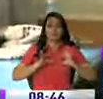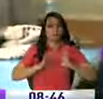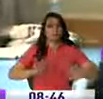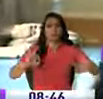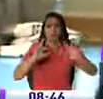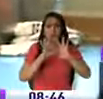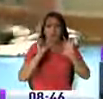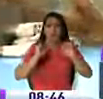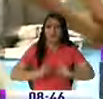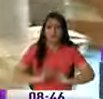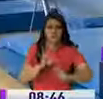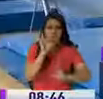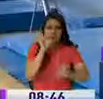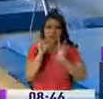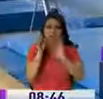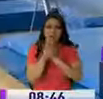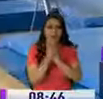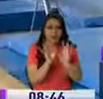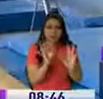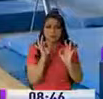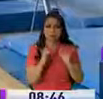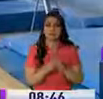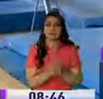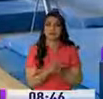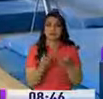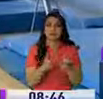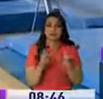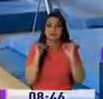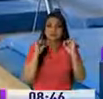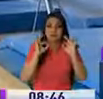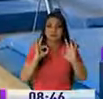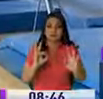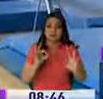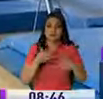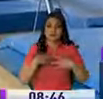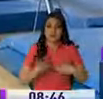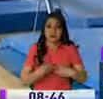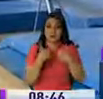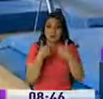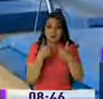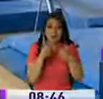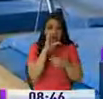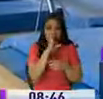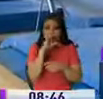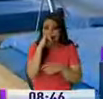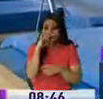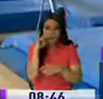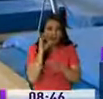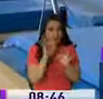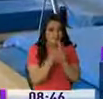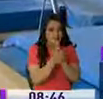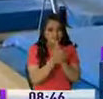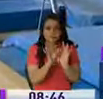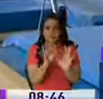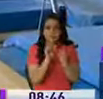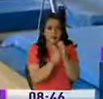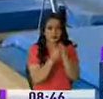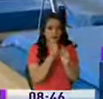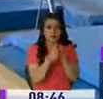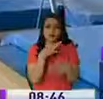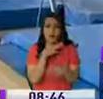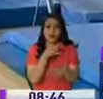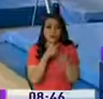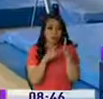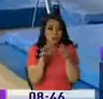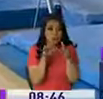idóneo para cazar talentos. Aparte de darles una recreación sana a los chicos, es buscar siempre niños con talentos y guiar a